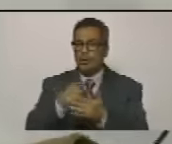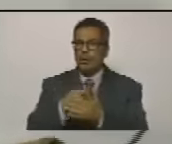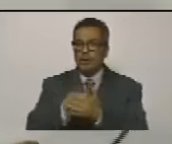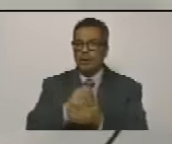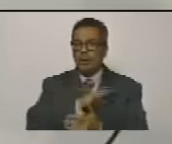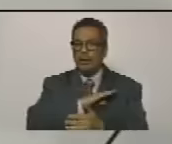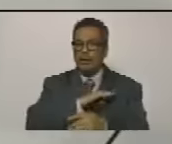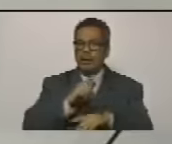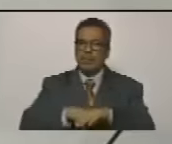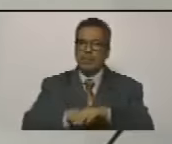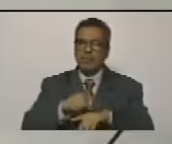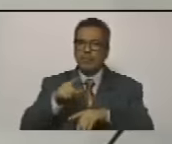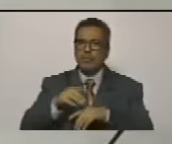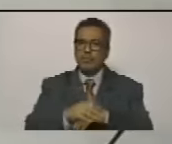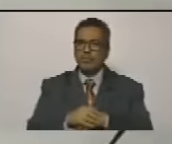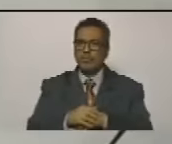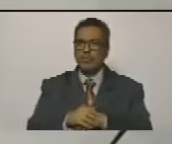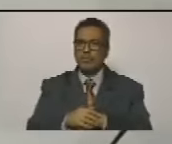no es culpa suya el que la alquiló